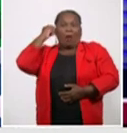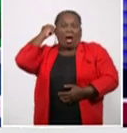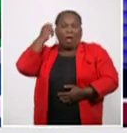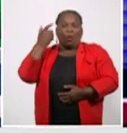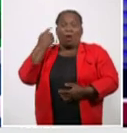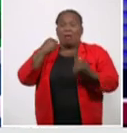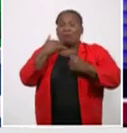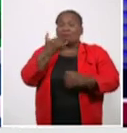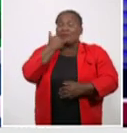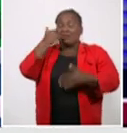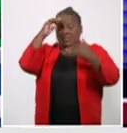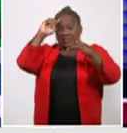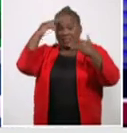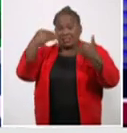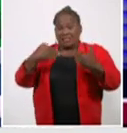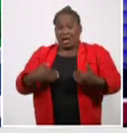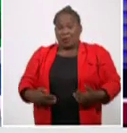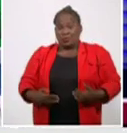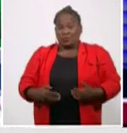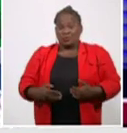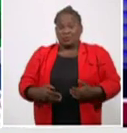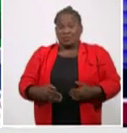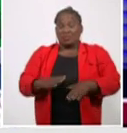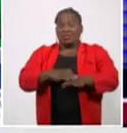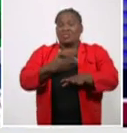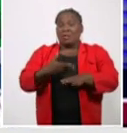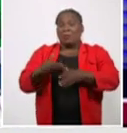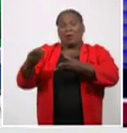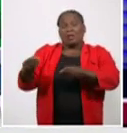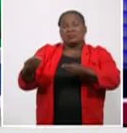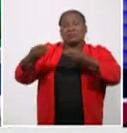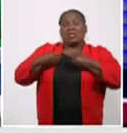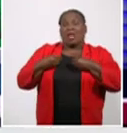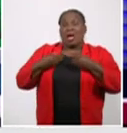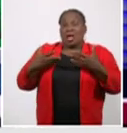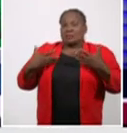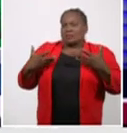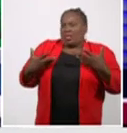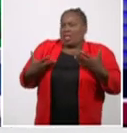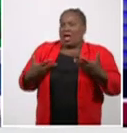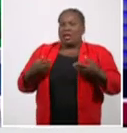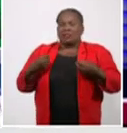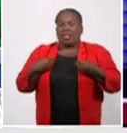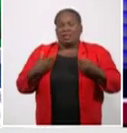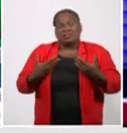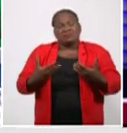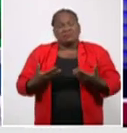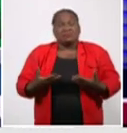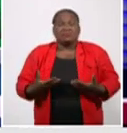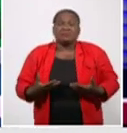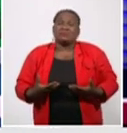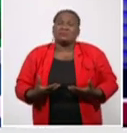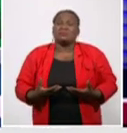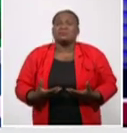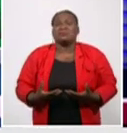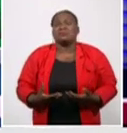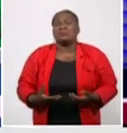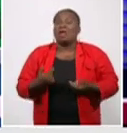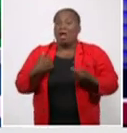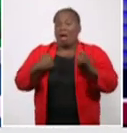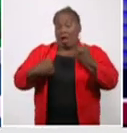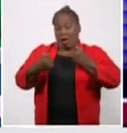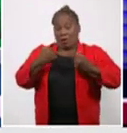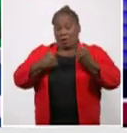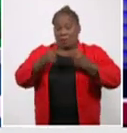pues generalmente eso después crea un estado de ansiedad, un estado de depresión, que son algunas de las manifestaciones que se